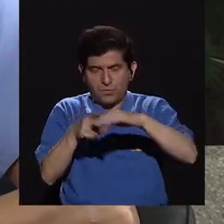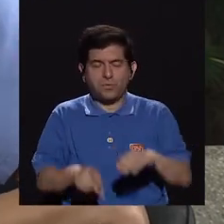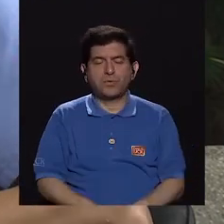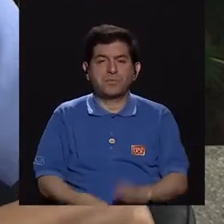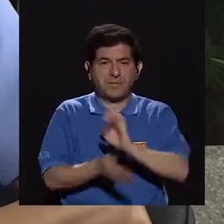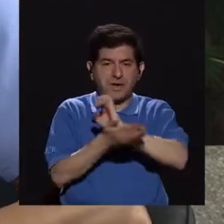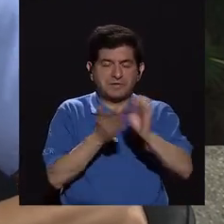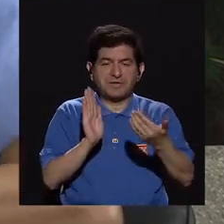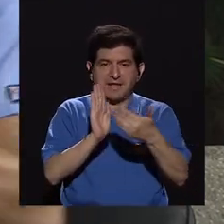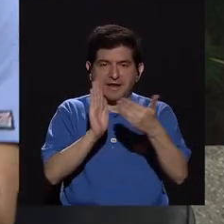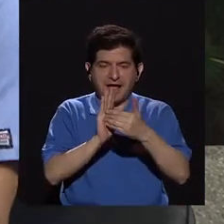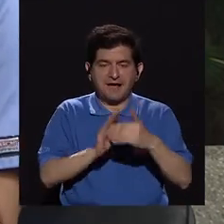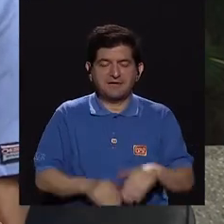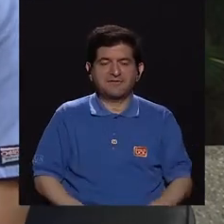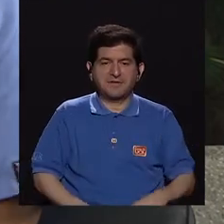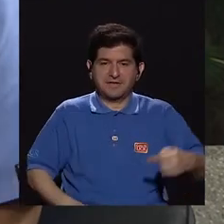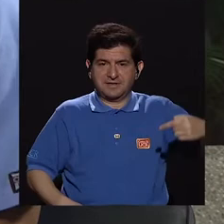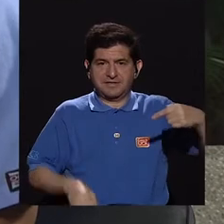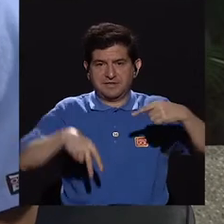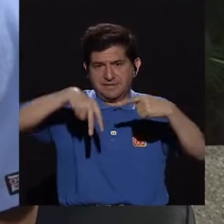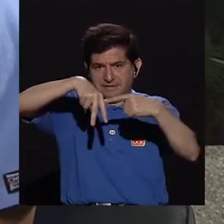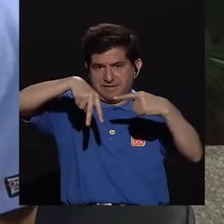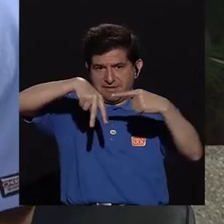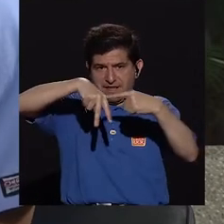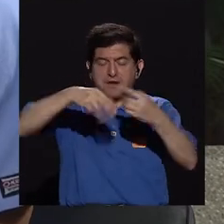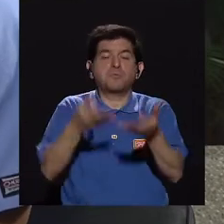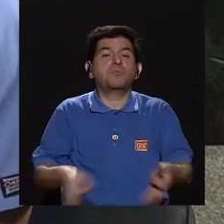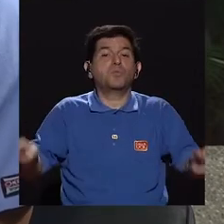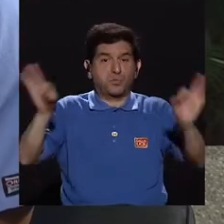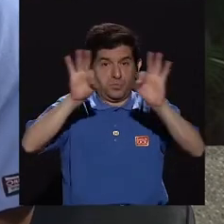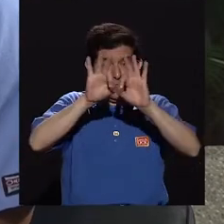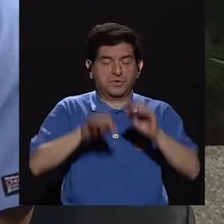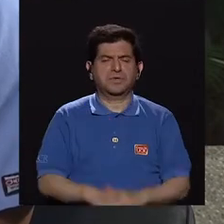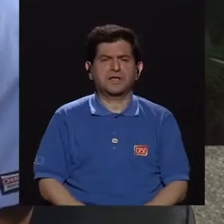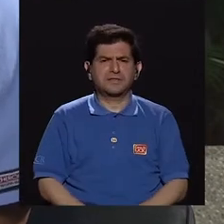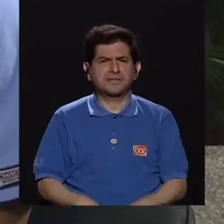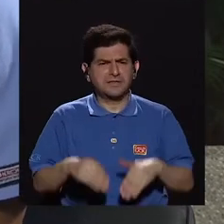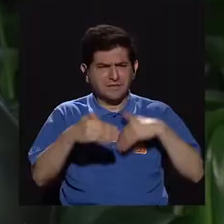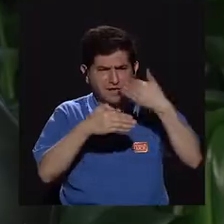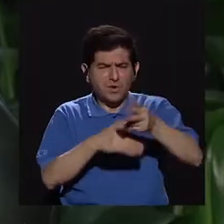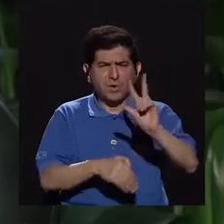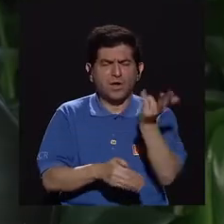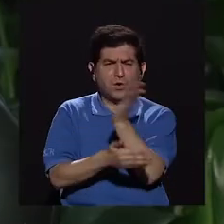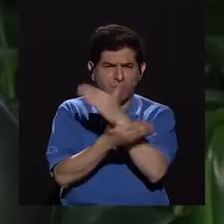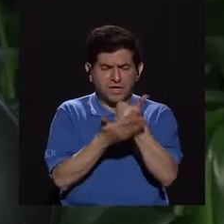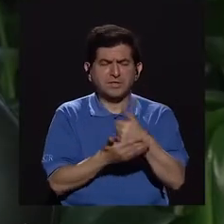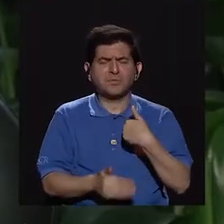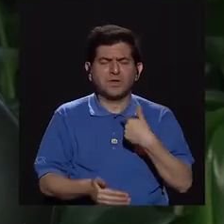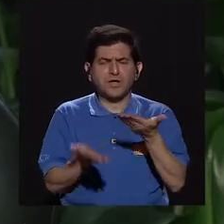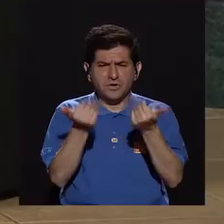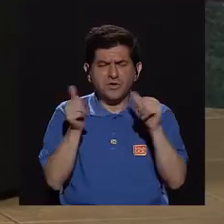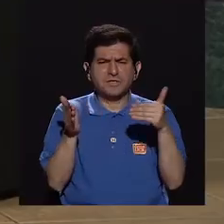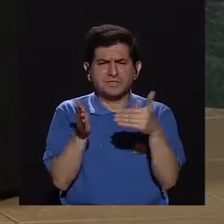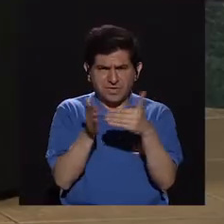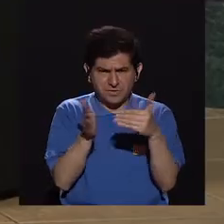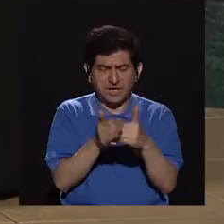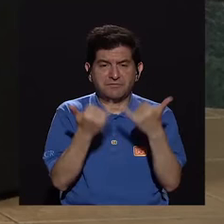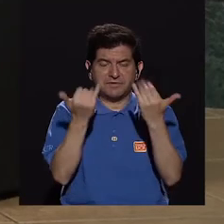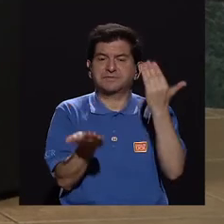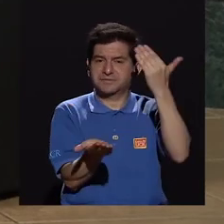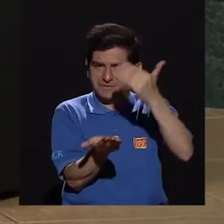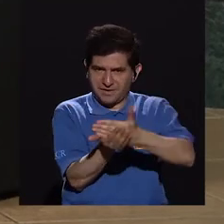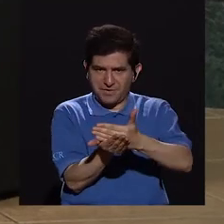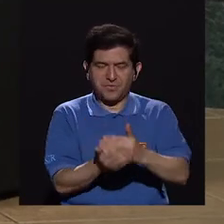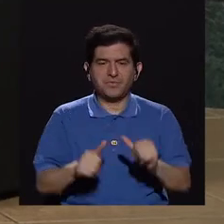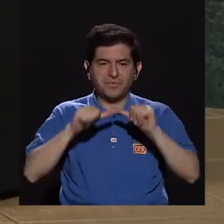desalineada. Esos son como tips importantes que nosotros podemos tomar en cuenta. Sí, que quisiera retomarlos ahora en el tercer bloque. Claro. Es